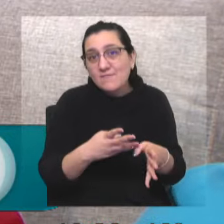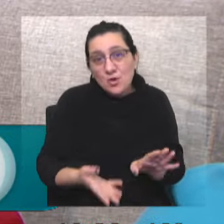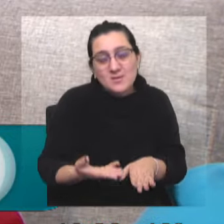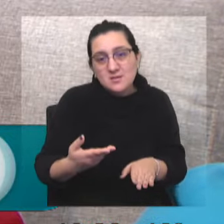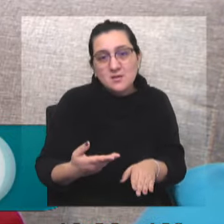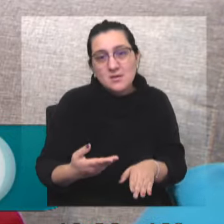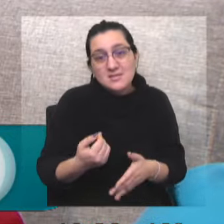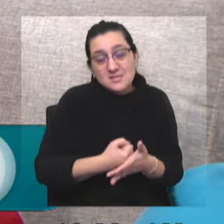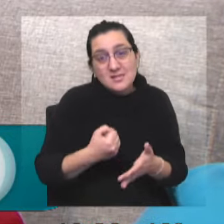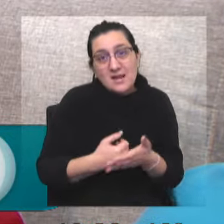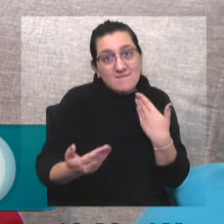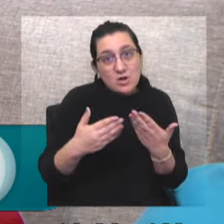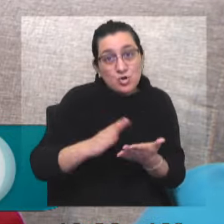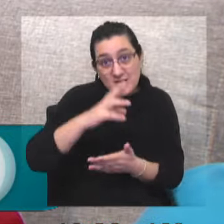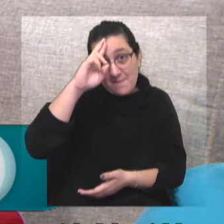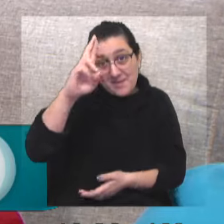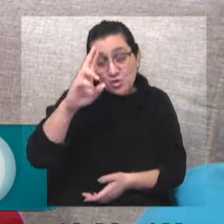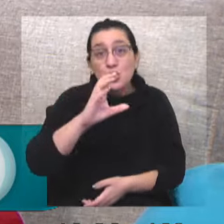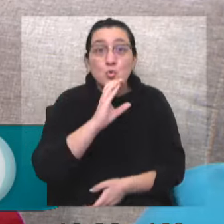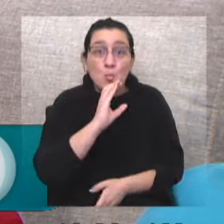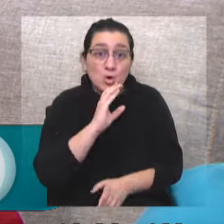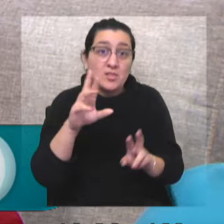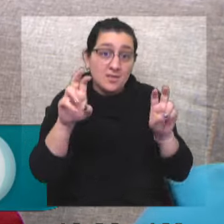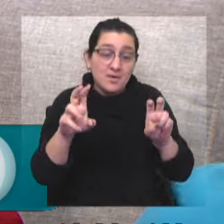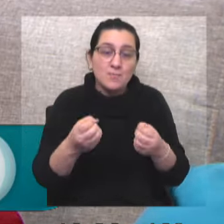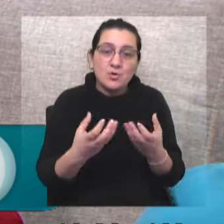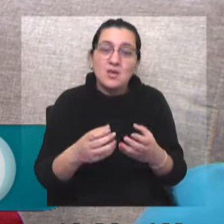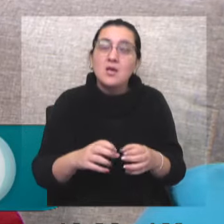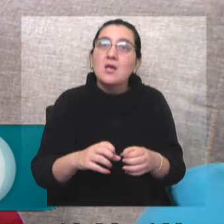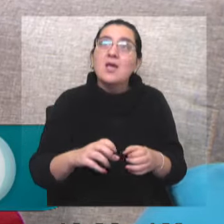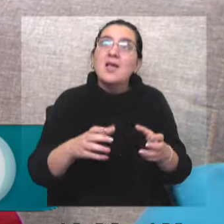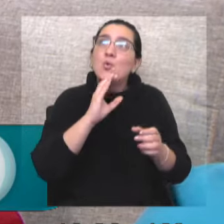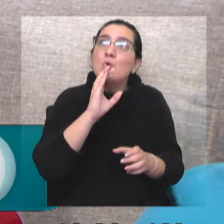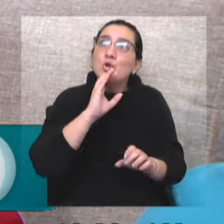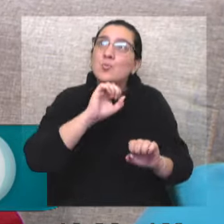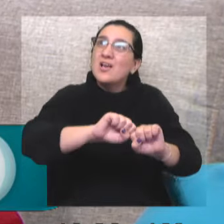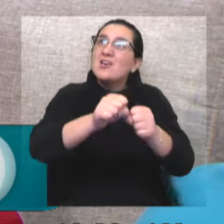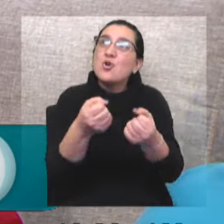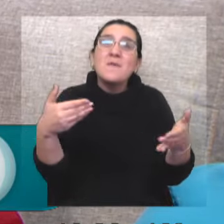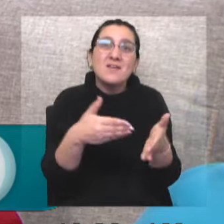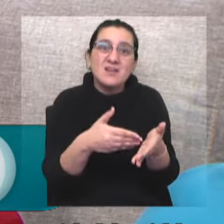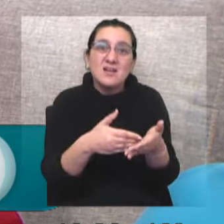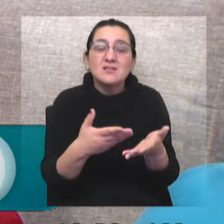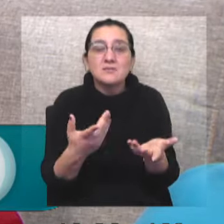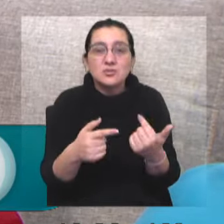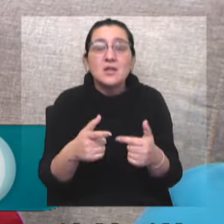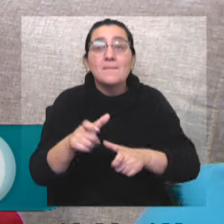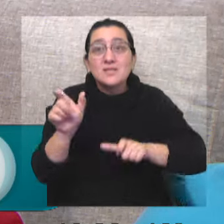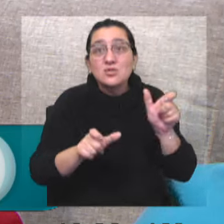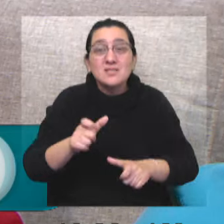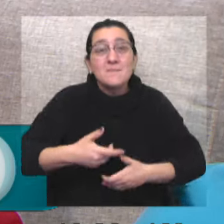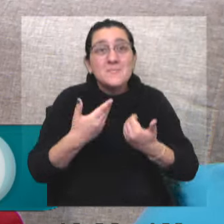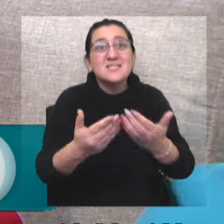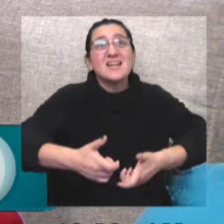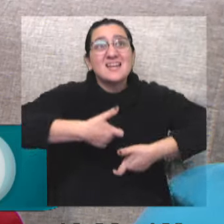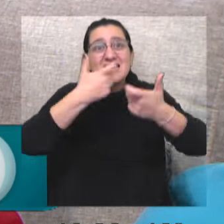con respeto un tema y con humor un tema, porque creo que el humor lo que hace es romper barreras, la gente como que baja las defensas, se empieza a reír, y ahí te estás